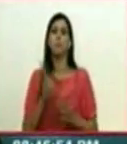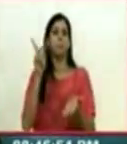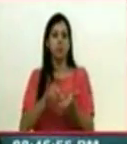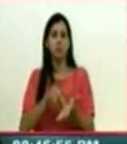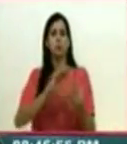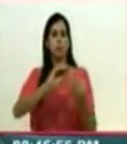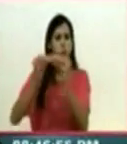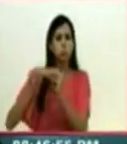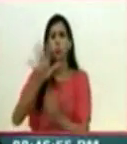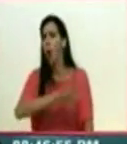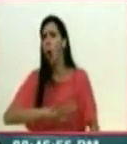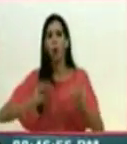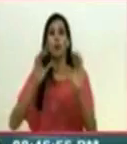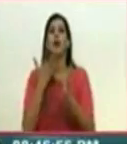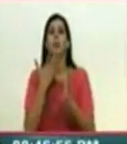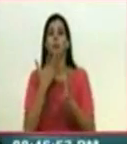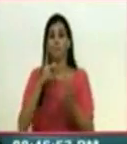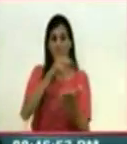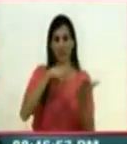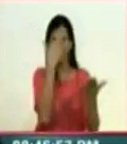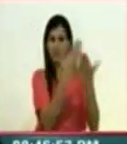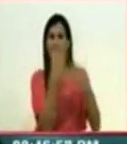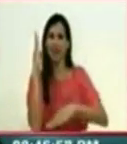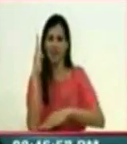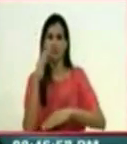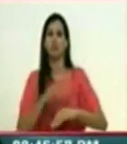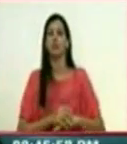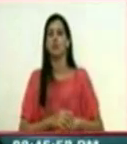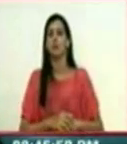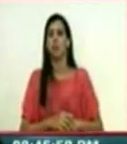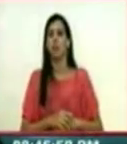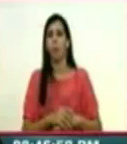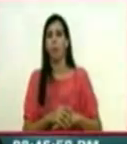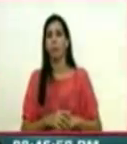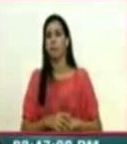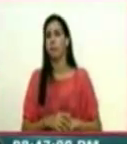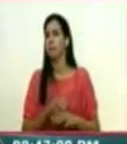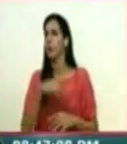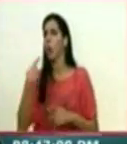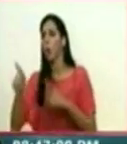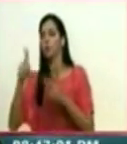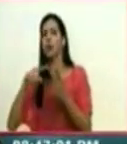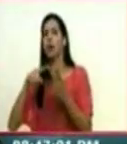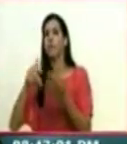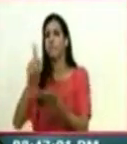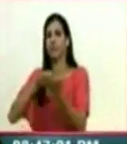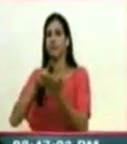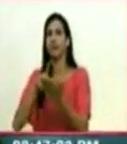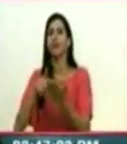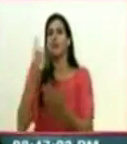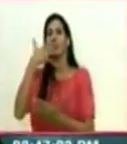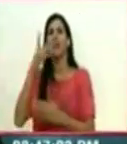de toda la zona. Vamos a integrar la plaza que está frente a la iglesia con la plaza llamada la Plaza de los